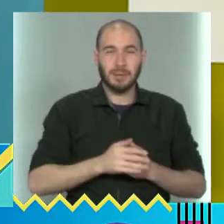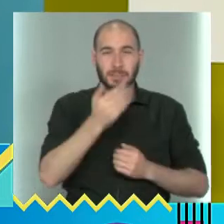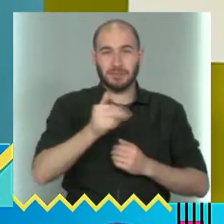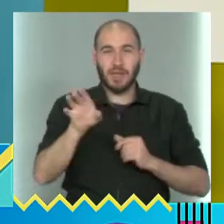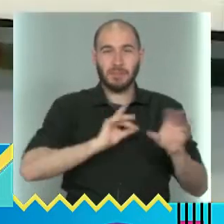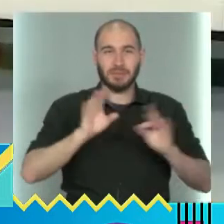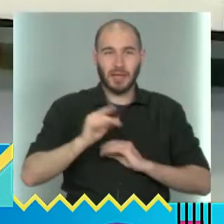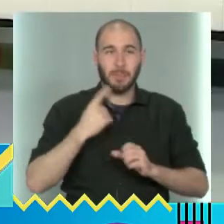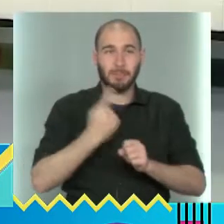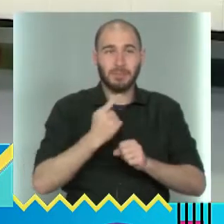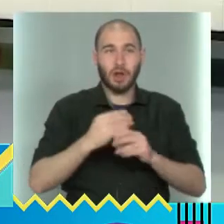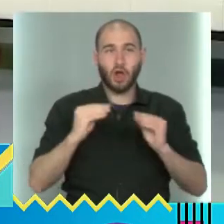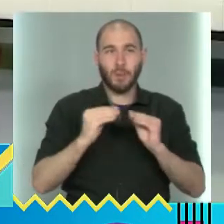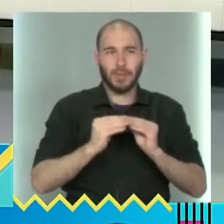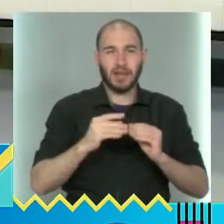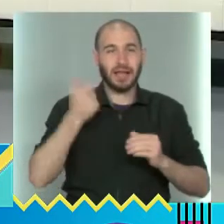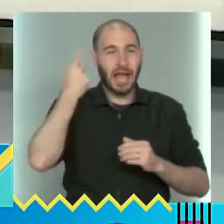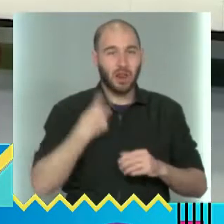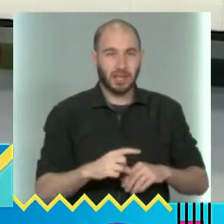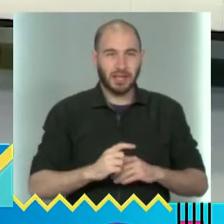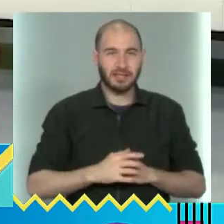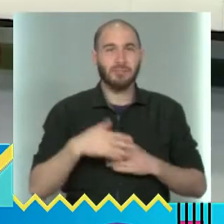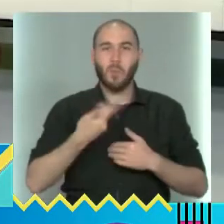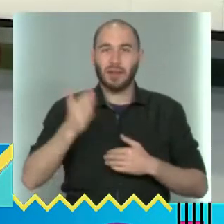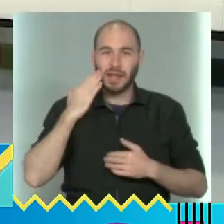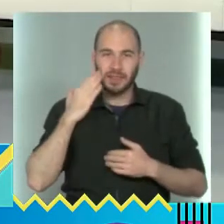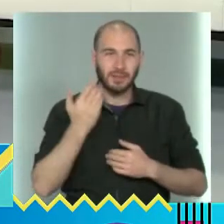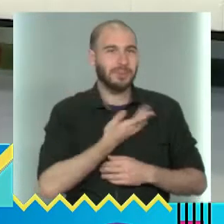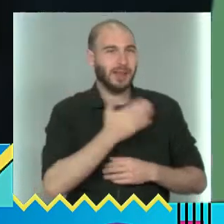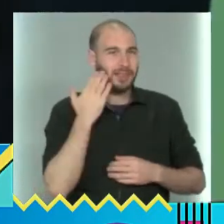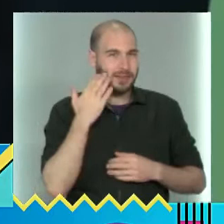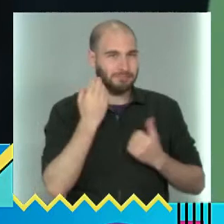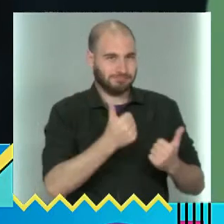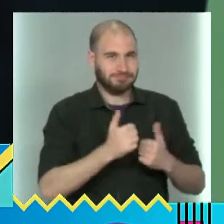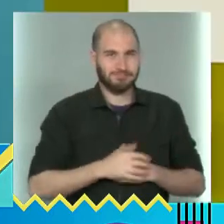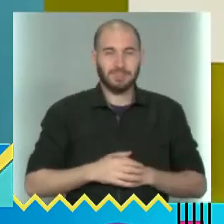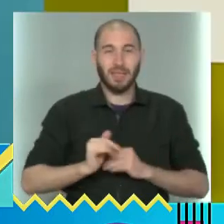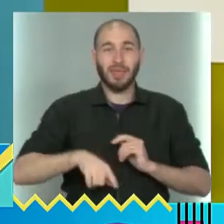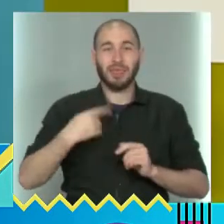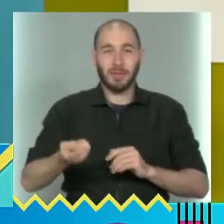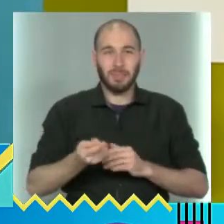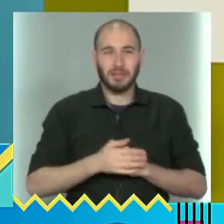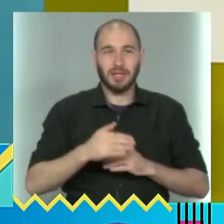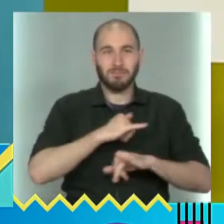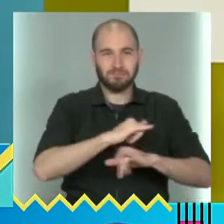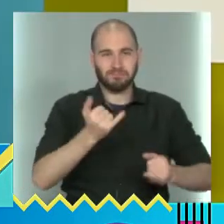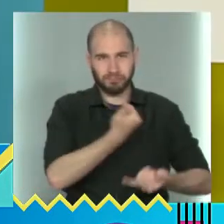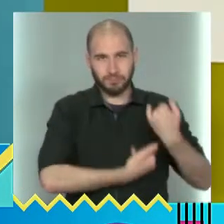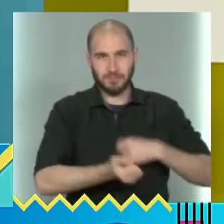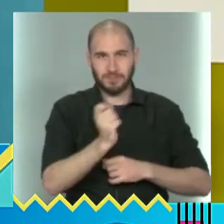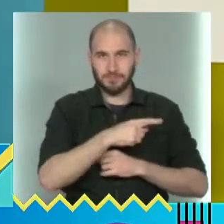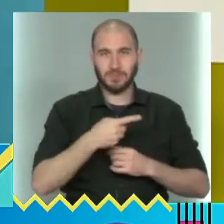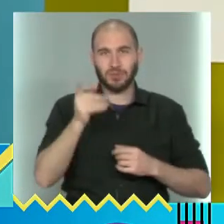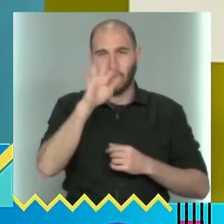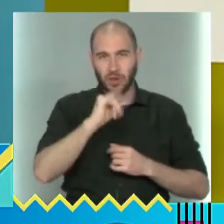nuestros invitados. Primero saludo a mi compañera Carolina. Buenas tardes, Caro, ¿cómo estás? Buenas tardes, Fer, muy bien. Bueno, ya enseguida vamos con la información que nos da